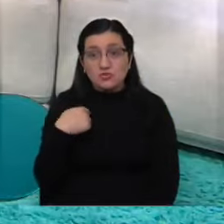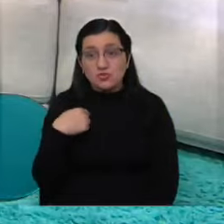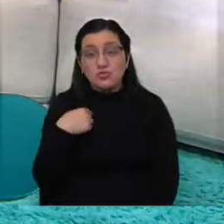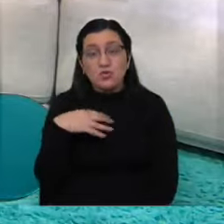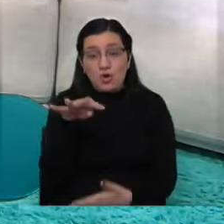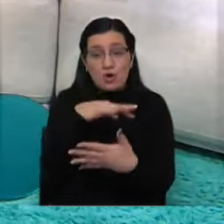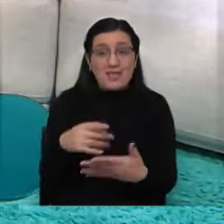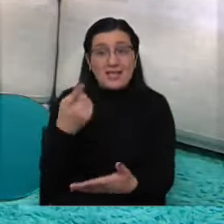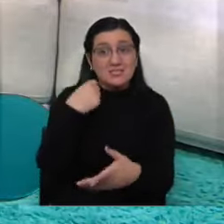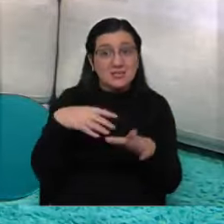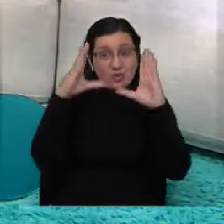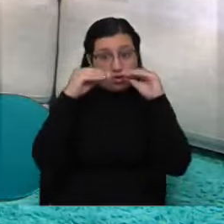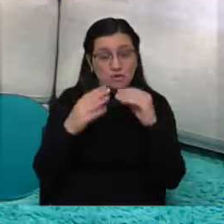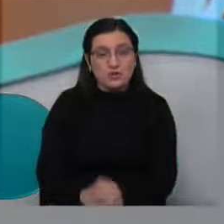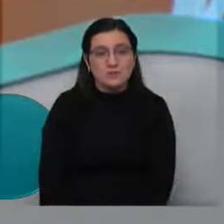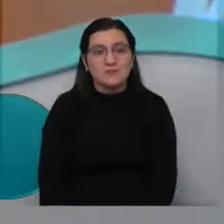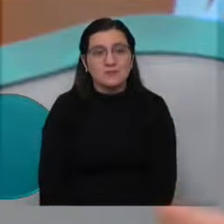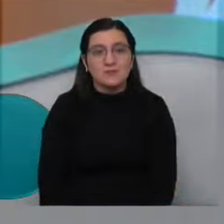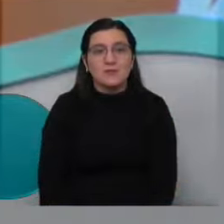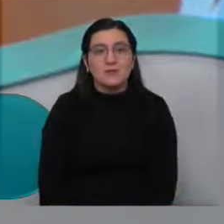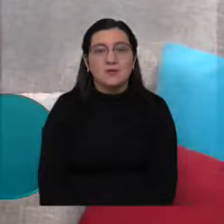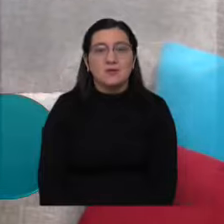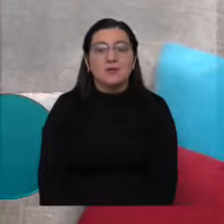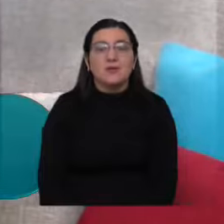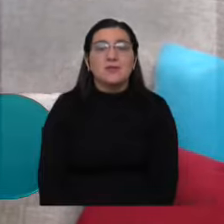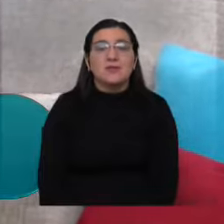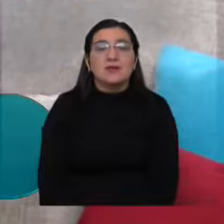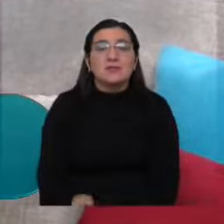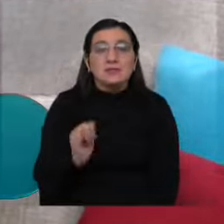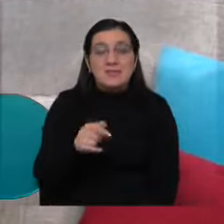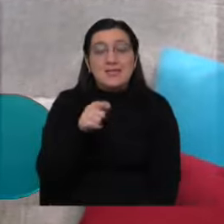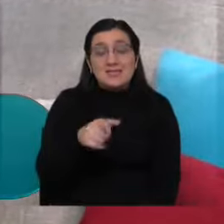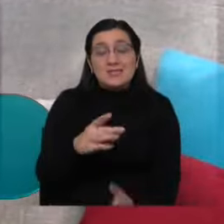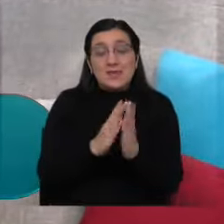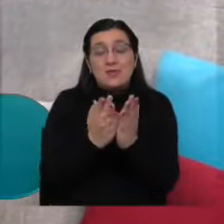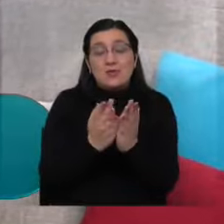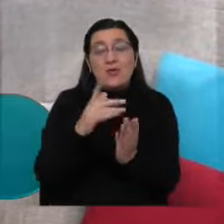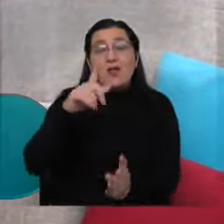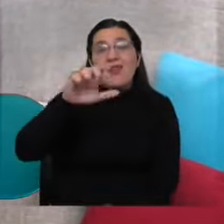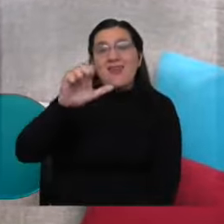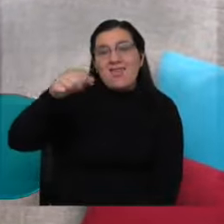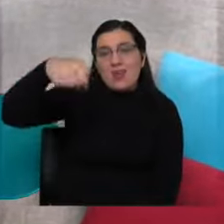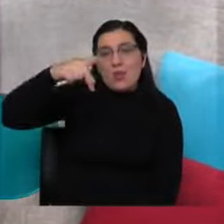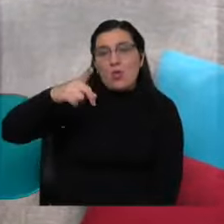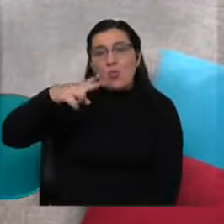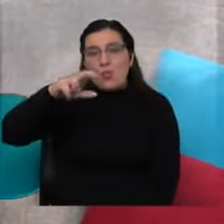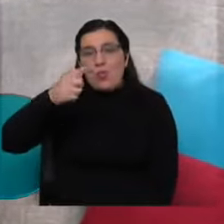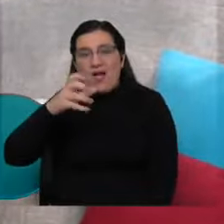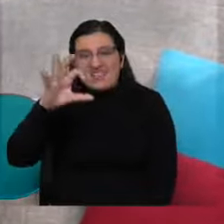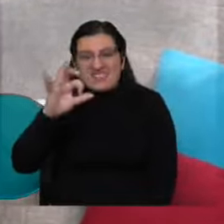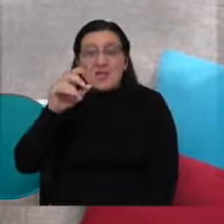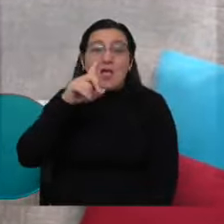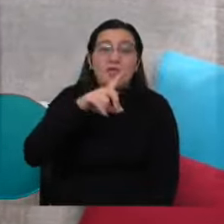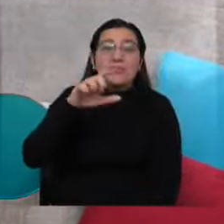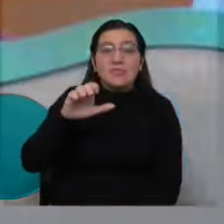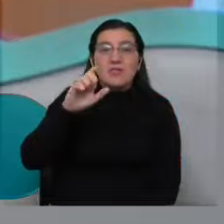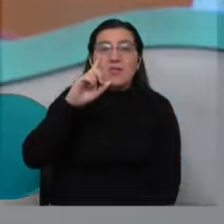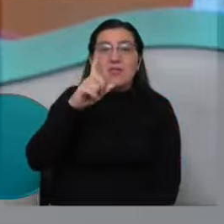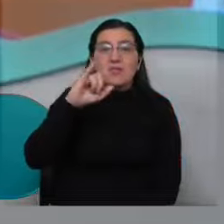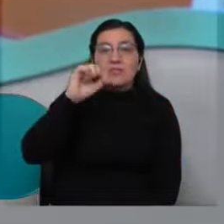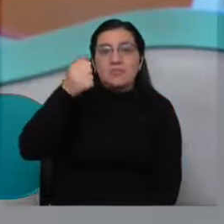perfecto podemos hacer eso PDF está sí las lenguas de diamante es ese ese poemario que tiene toda esta cosa muy